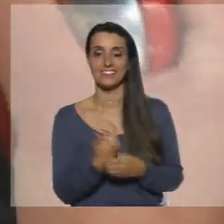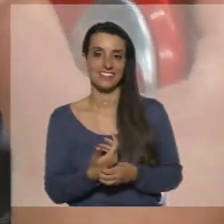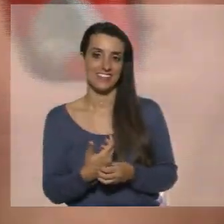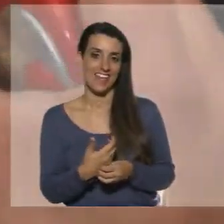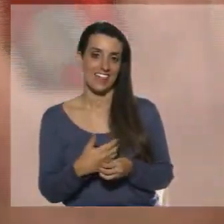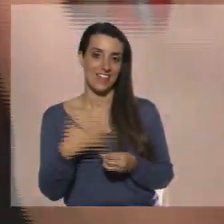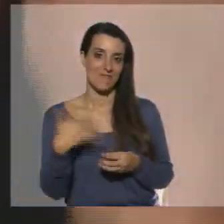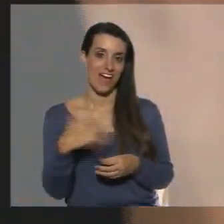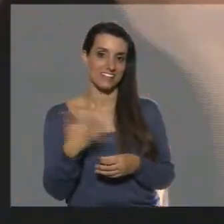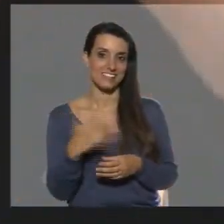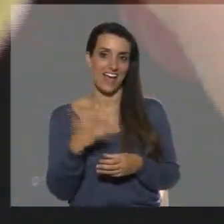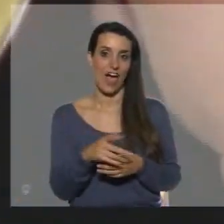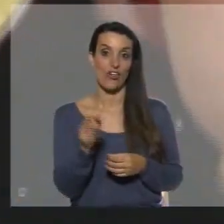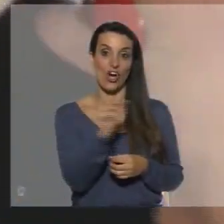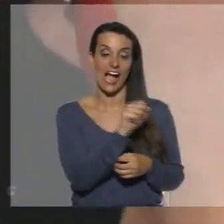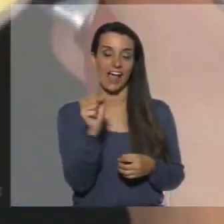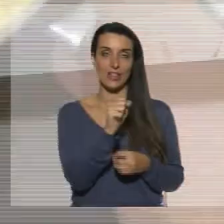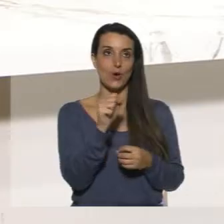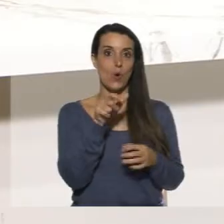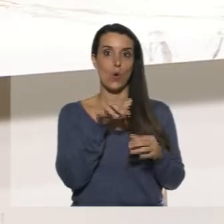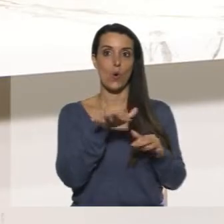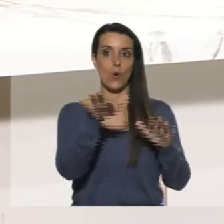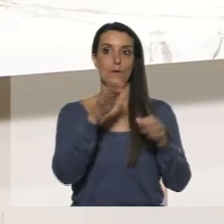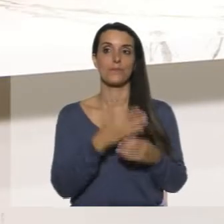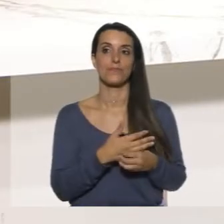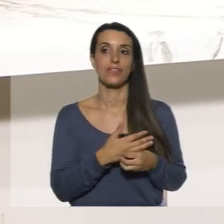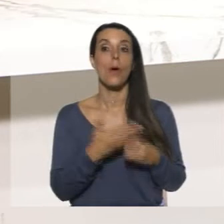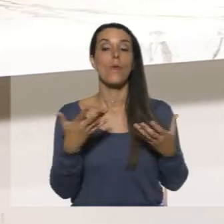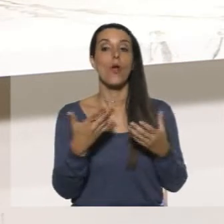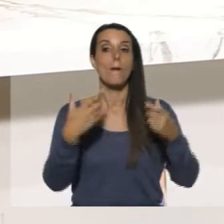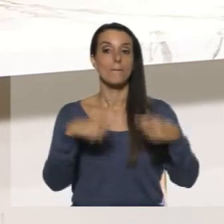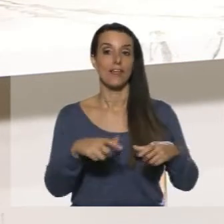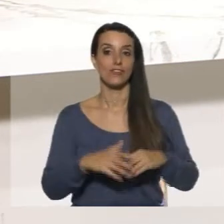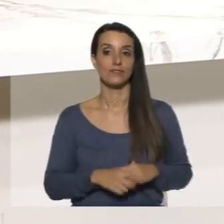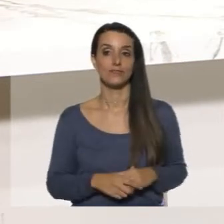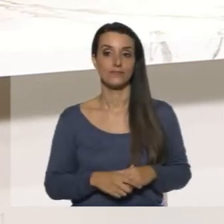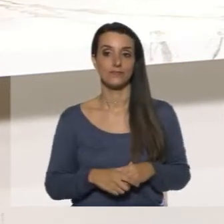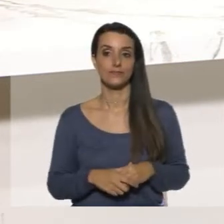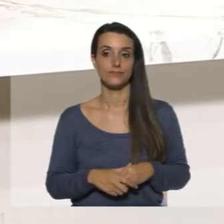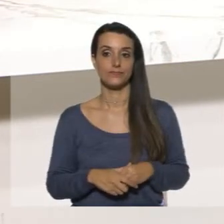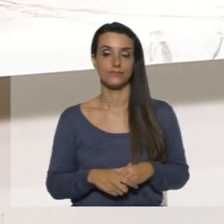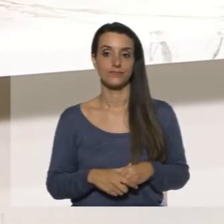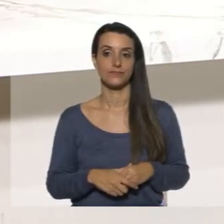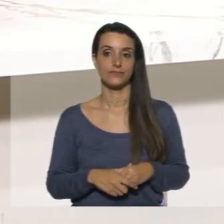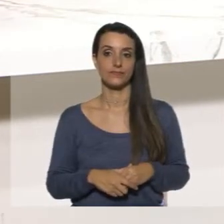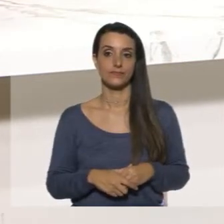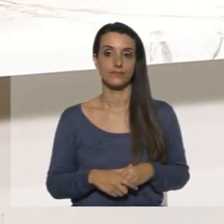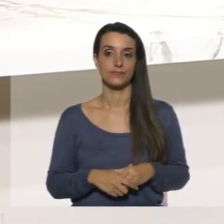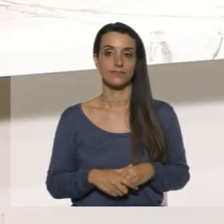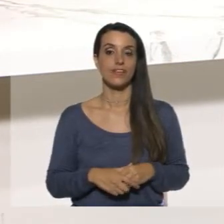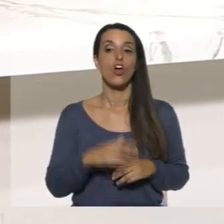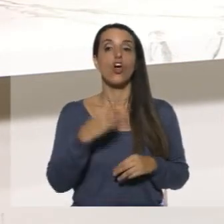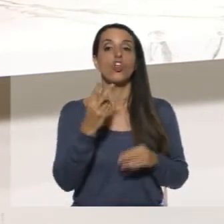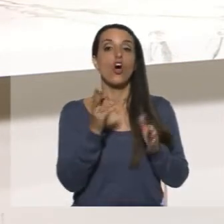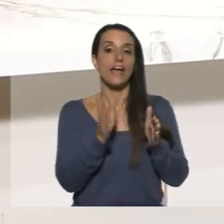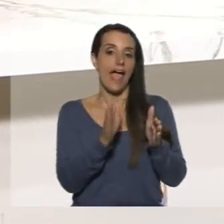Sara, mientras que esté cantando arriba del escenario, cuando cantemos un vamos tema al se plato. Complica. Vamos a platar. Vale. Muy bien. Y emplatamos dos rodajitas